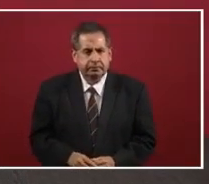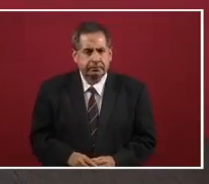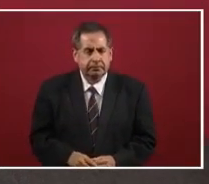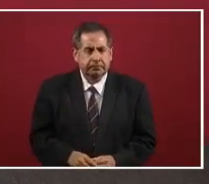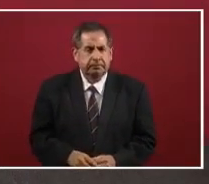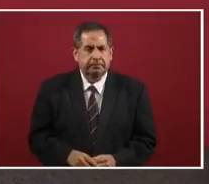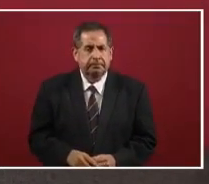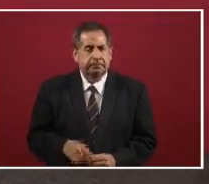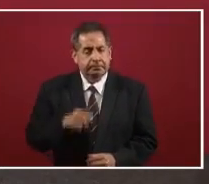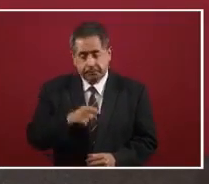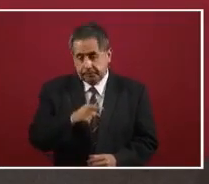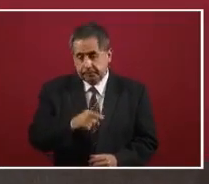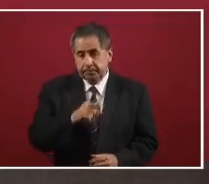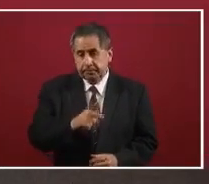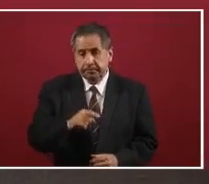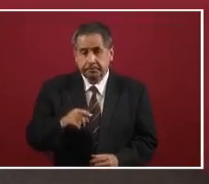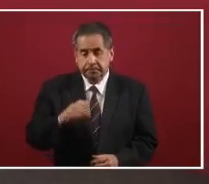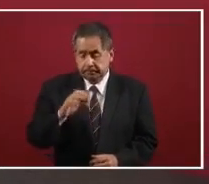Él